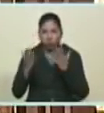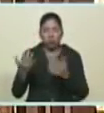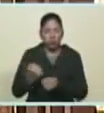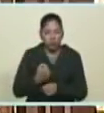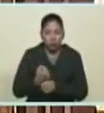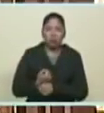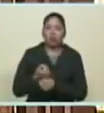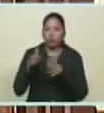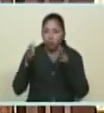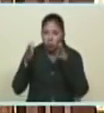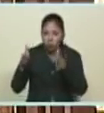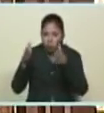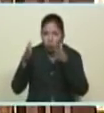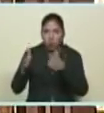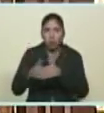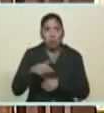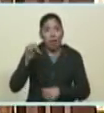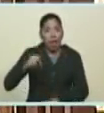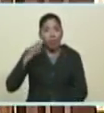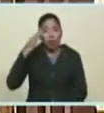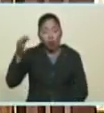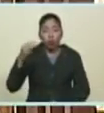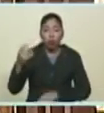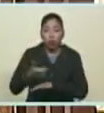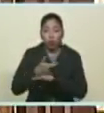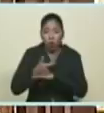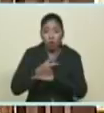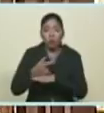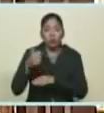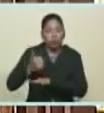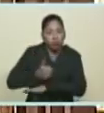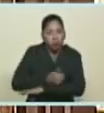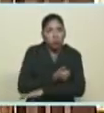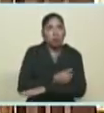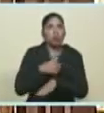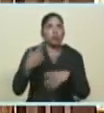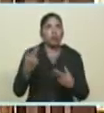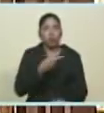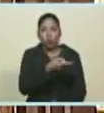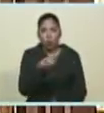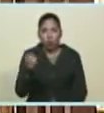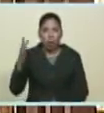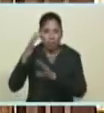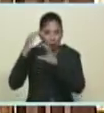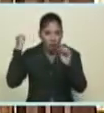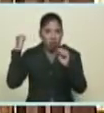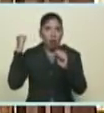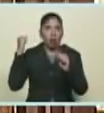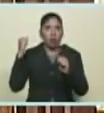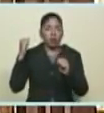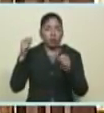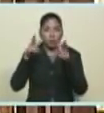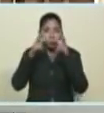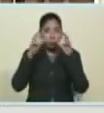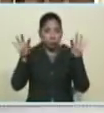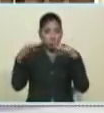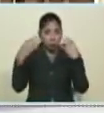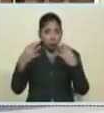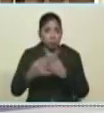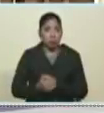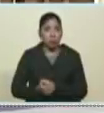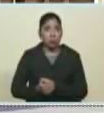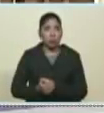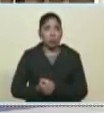gobernadora. Este Consejo Federal de Gobierno deben saber, los embajadores que me escuchen y le escriben a